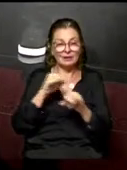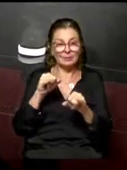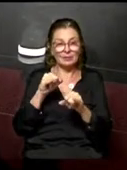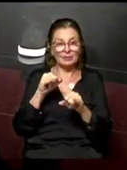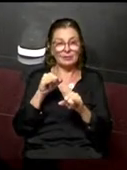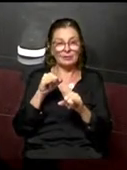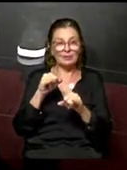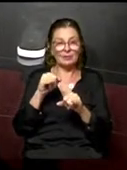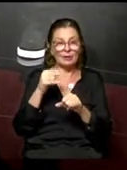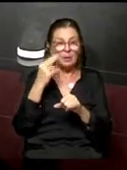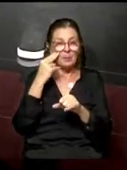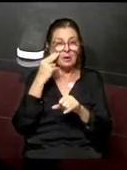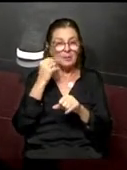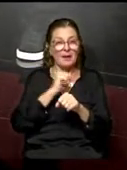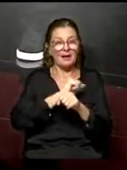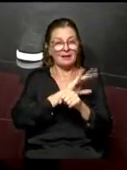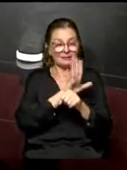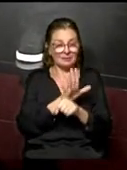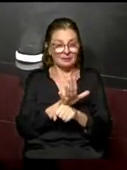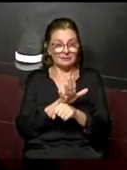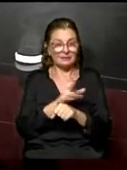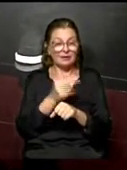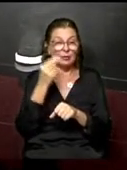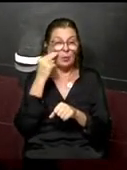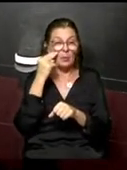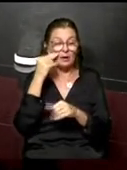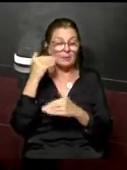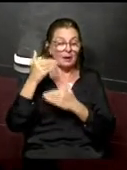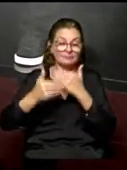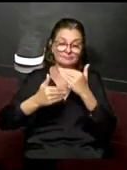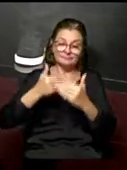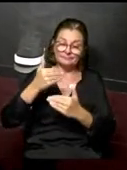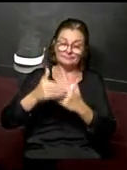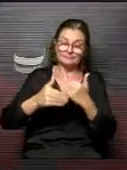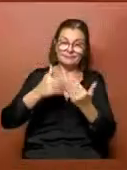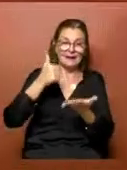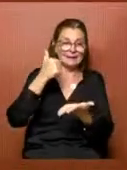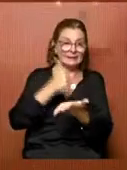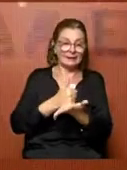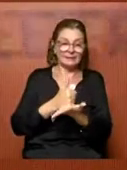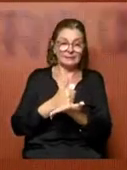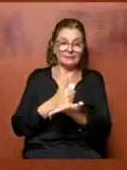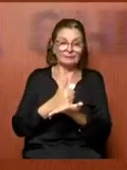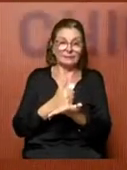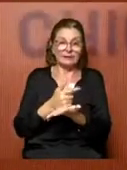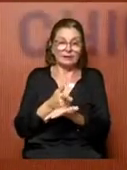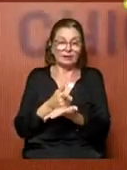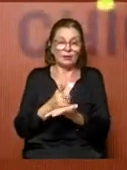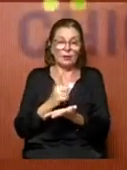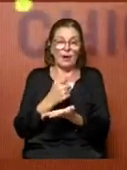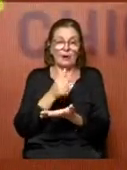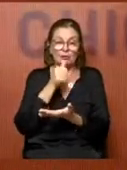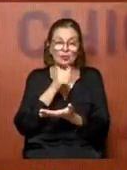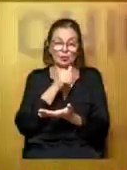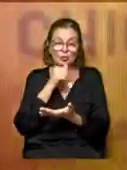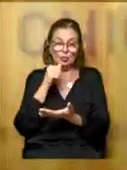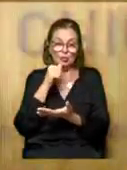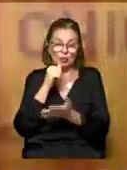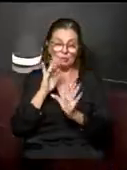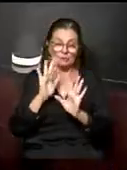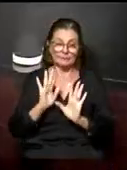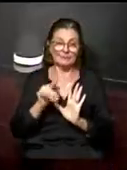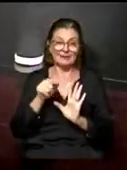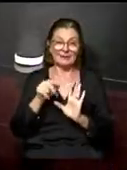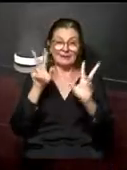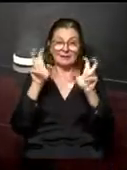de la emergencia sanitaria, es un problema que sigue estando presente y que todavía no ha tenido solución. A propósito de este